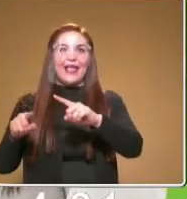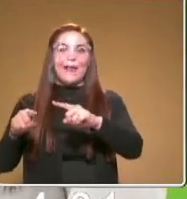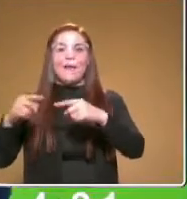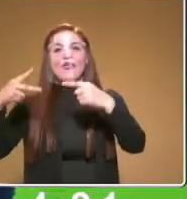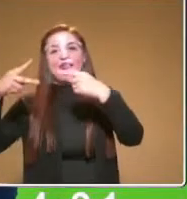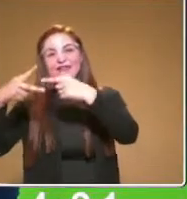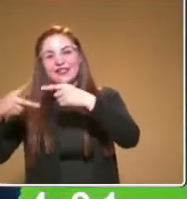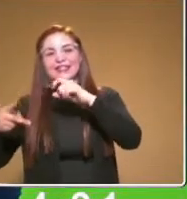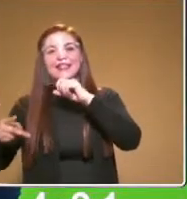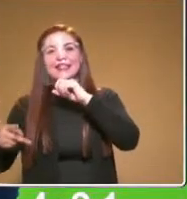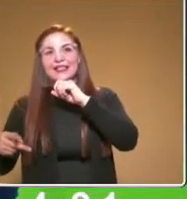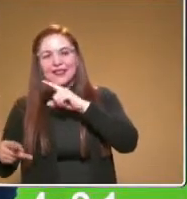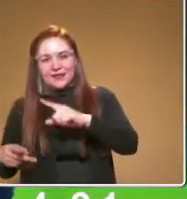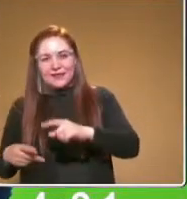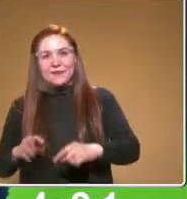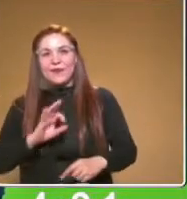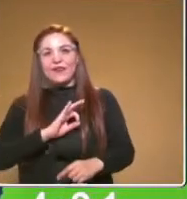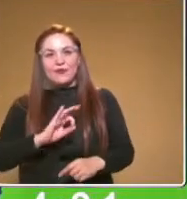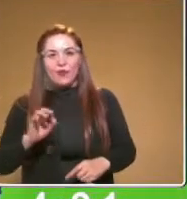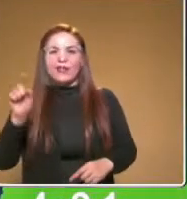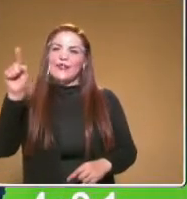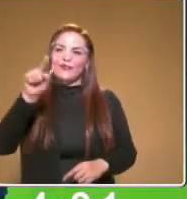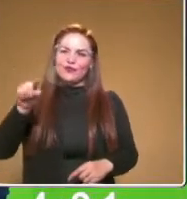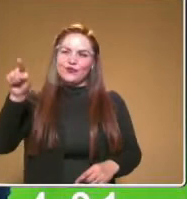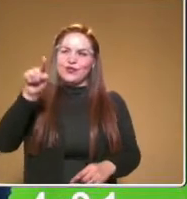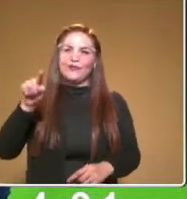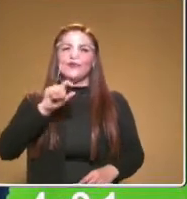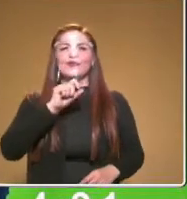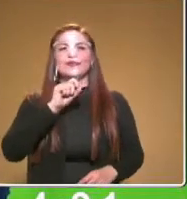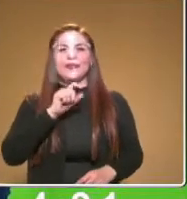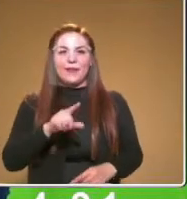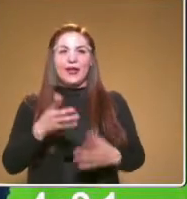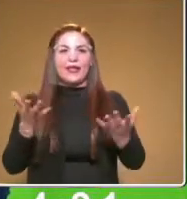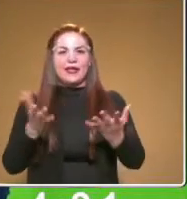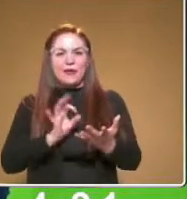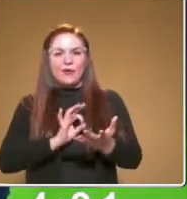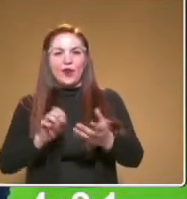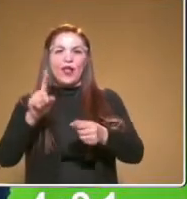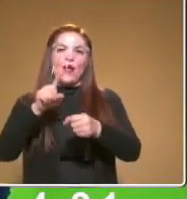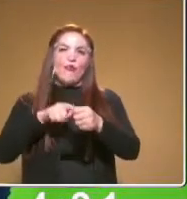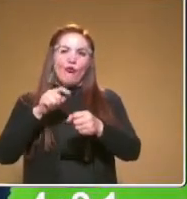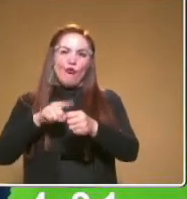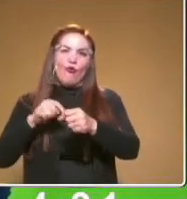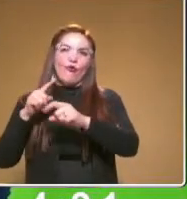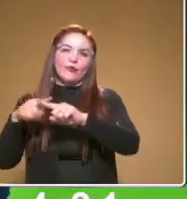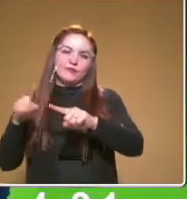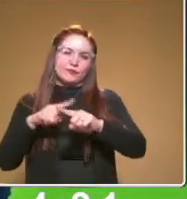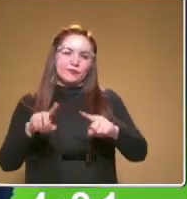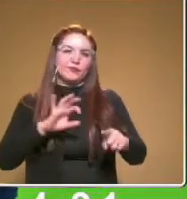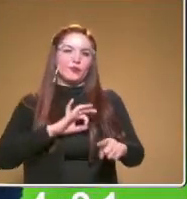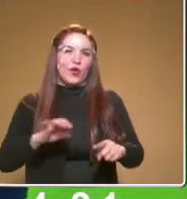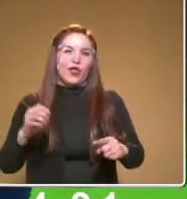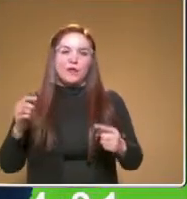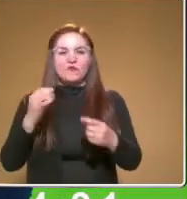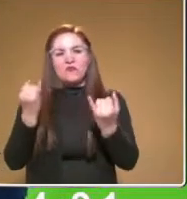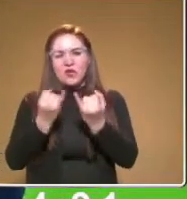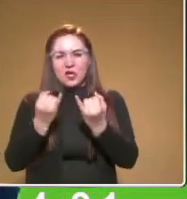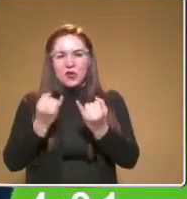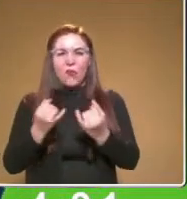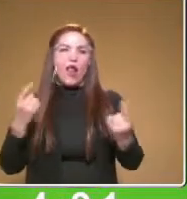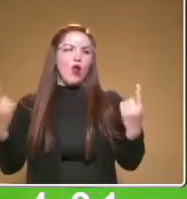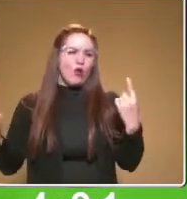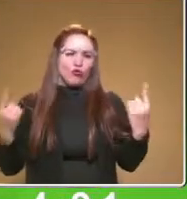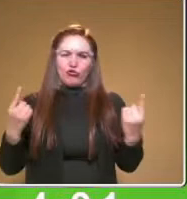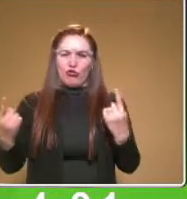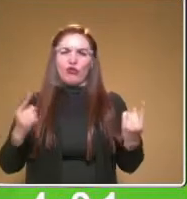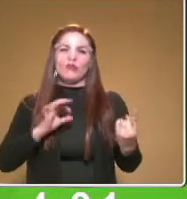algunos casos hasta podemos utilizar los círculos también. Y emplea colores o símbolos. Bueno, eso es algo que coincide con los dos porque incluso nos permite hacerlo